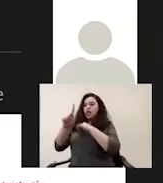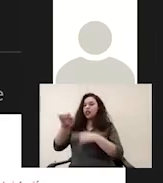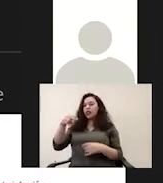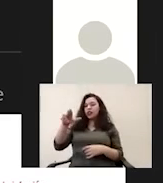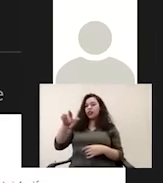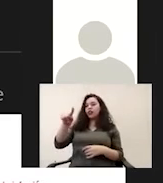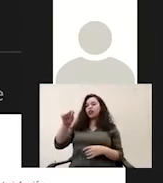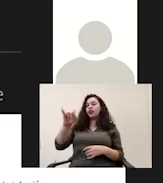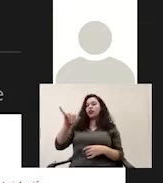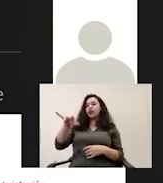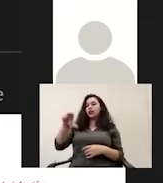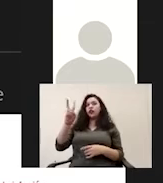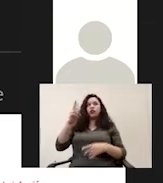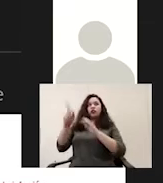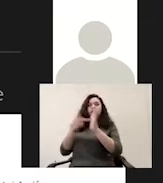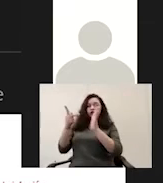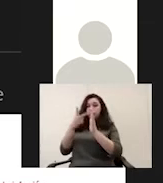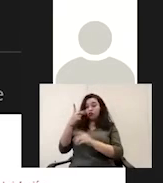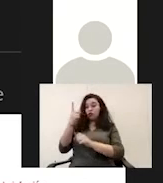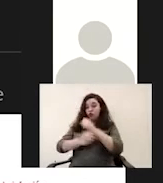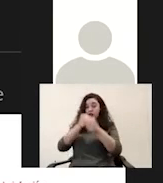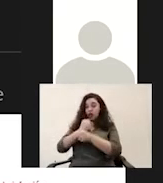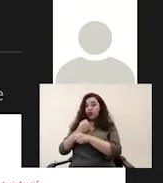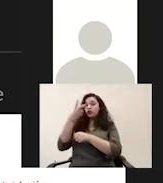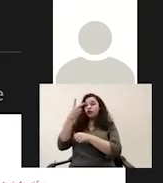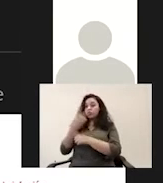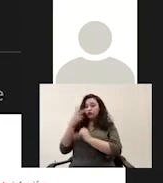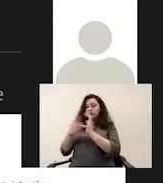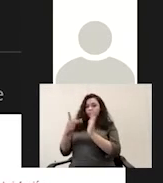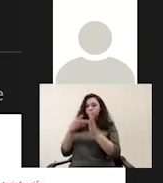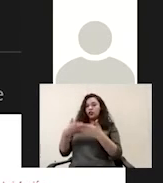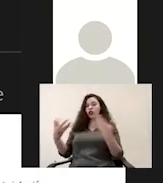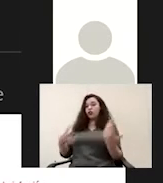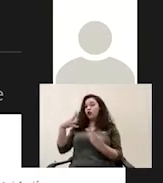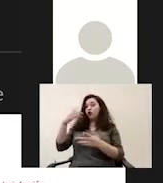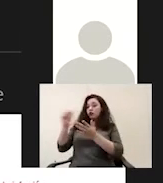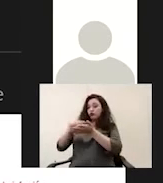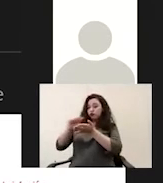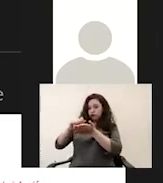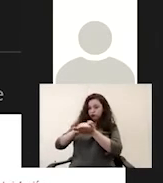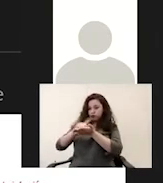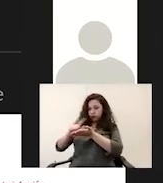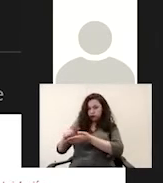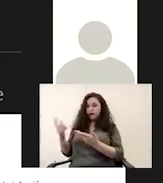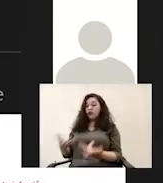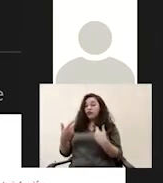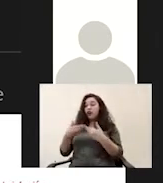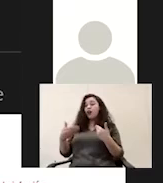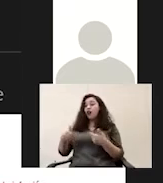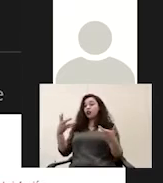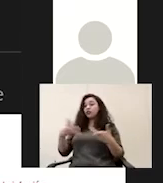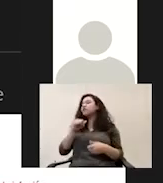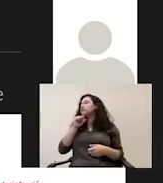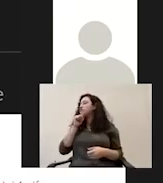año. Entonces ahorita ya tendríamos que llevar 4 lavados y pues no se ha llevado ninguno a cabo. Por lo tanto,